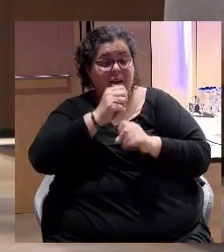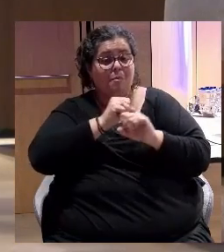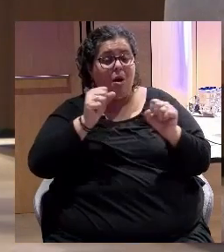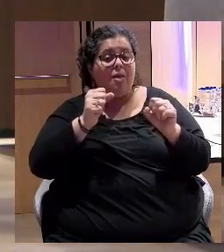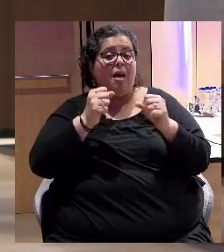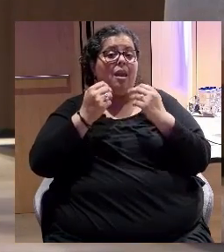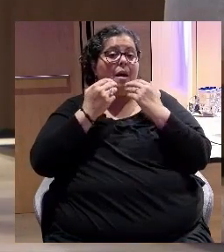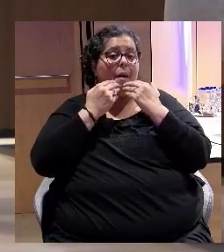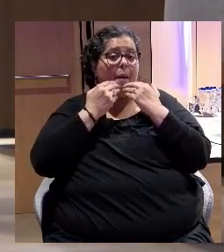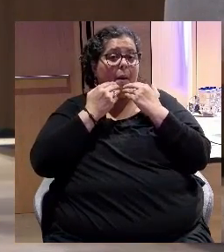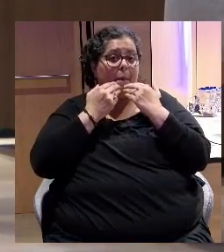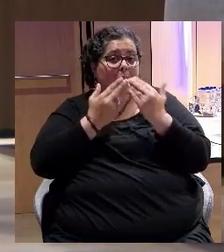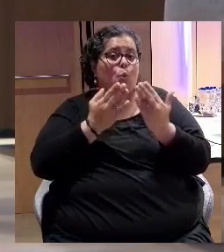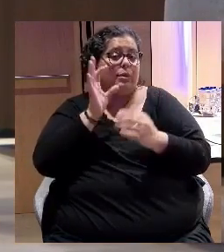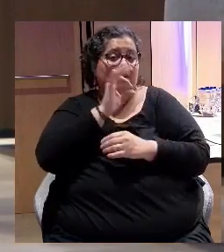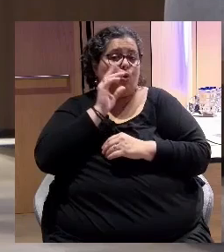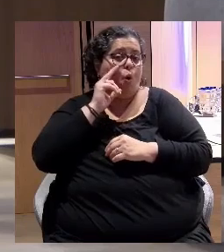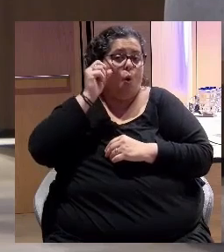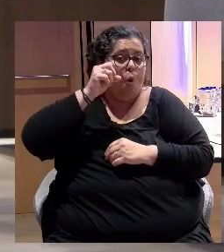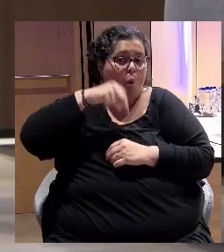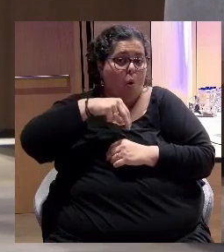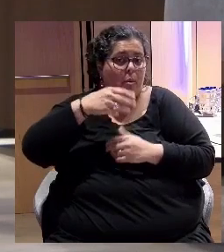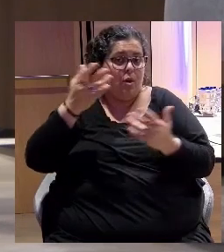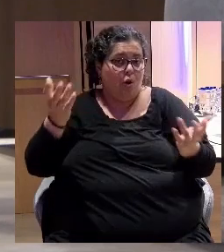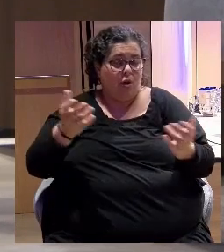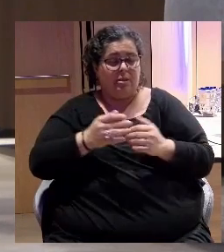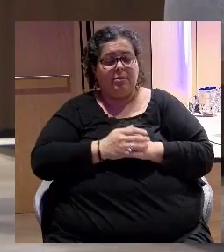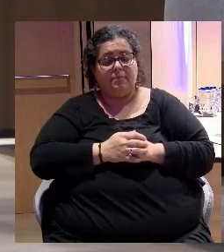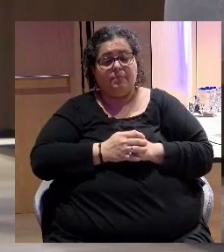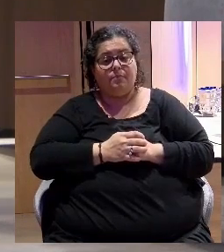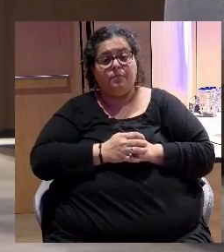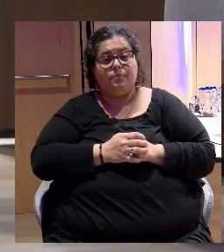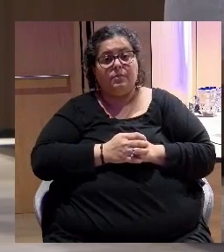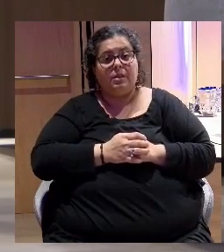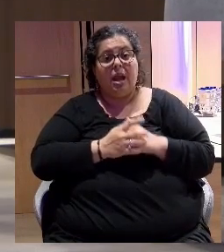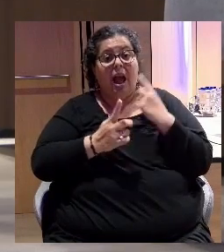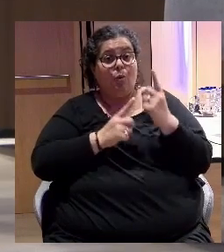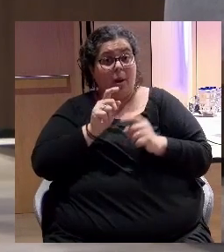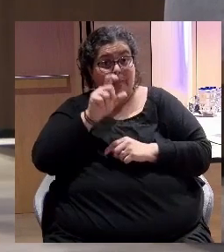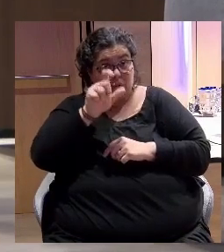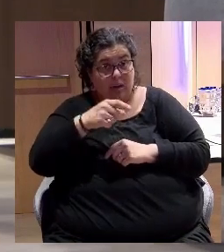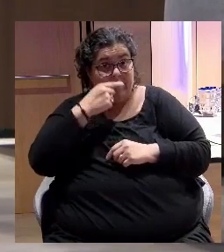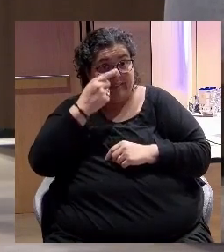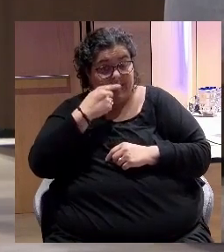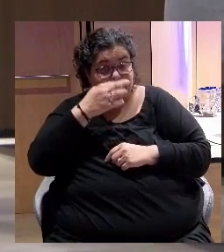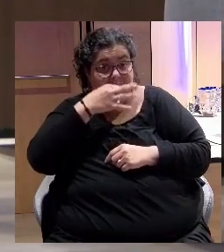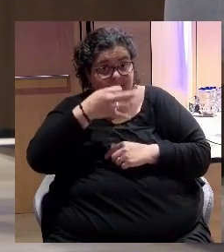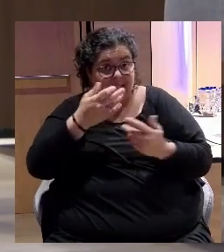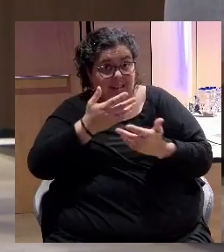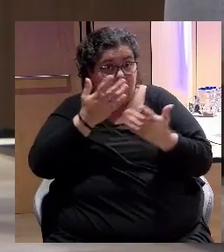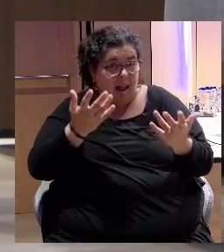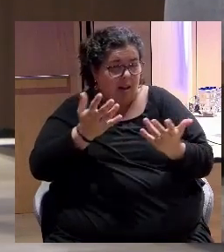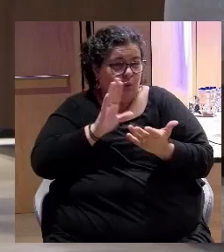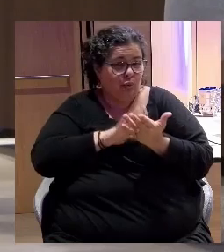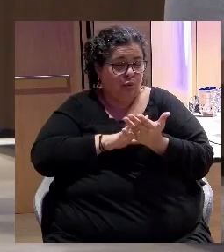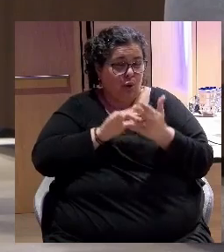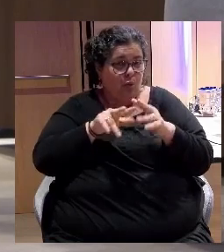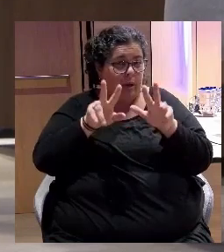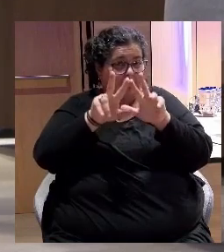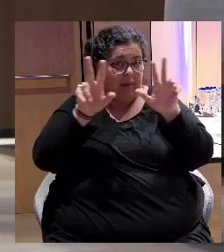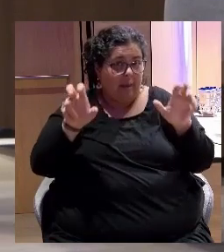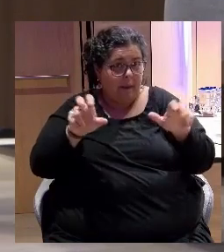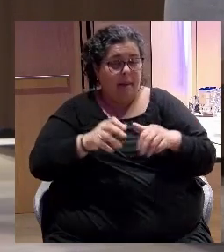puedan hacer sus opiniones, reflexiones. ¿Hay alguien interesado o interesada en hacer